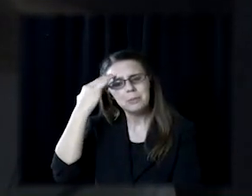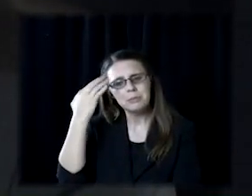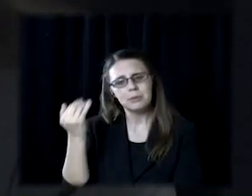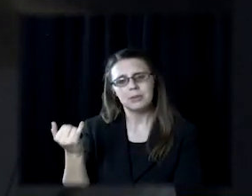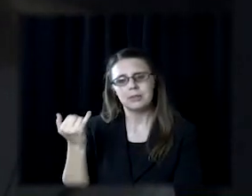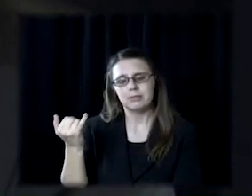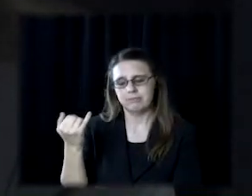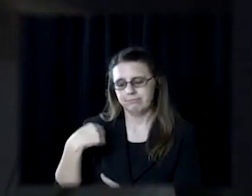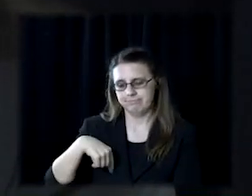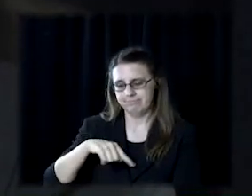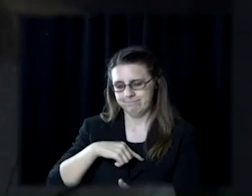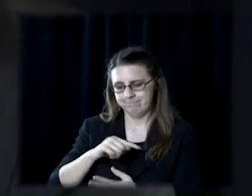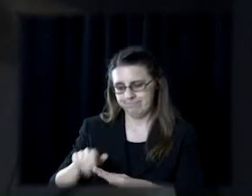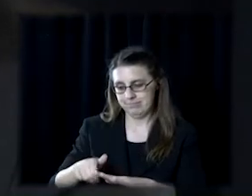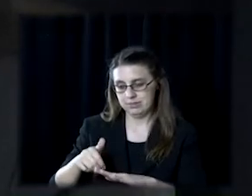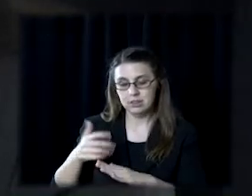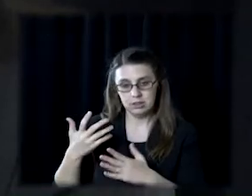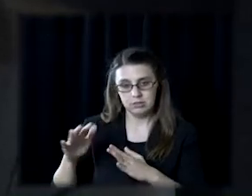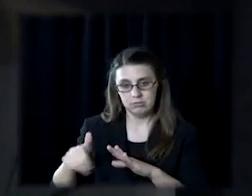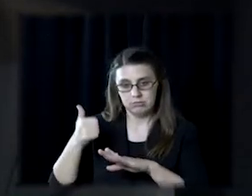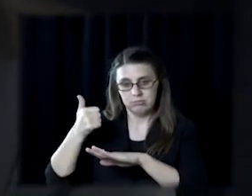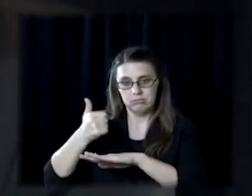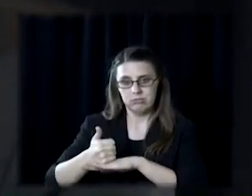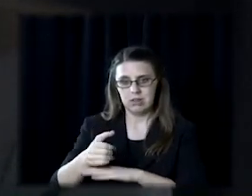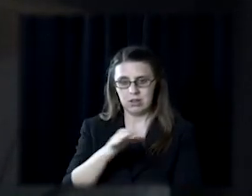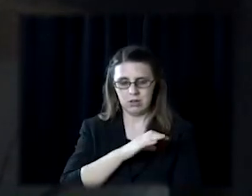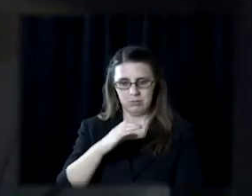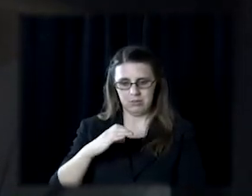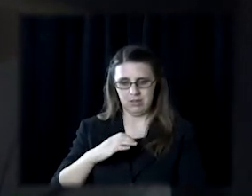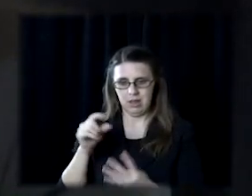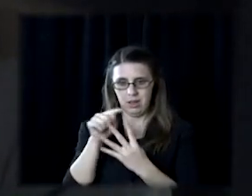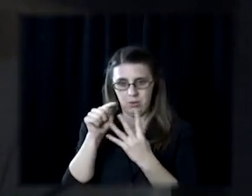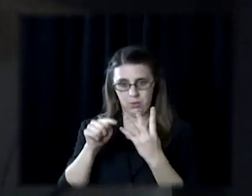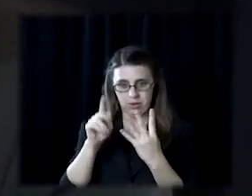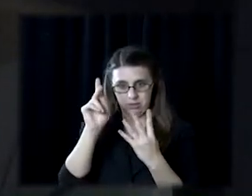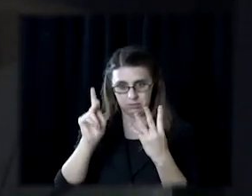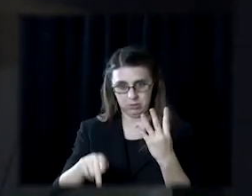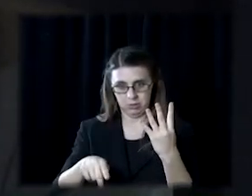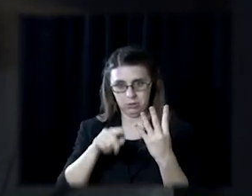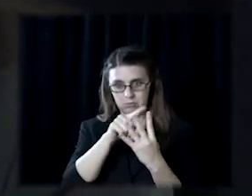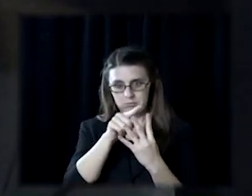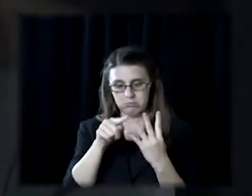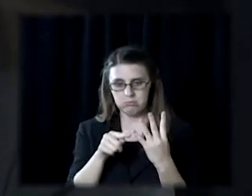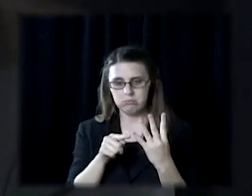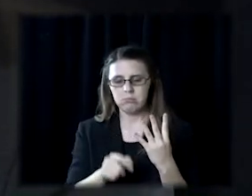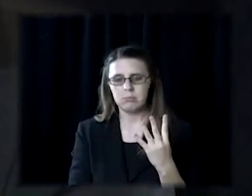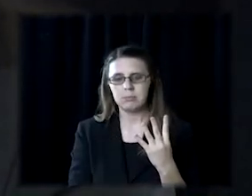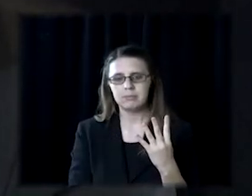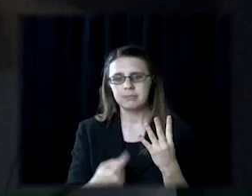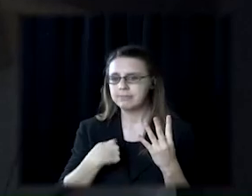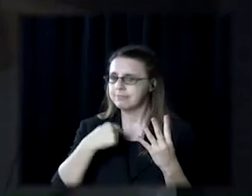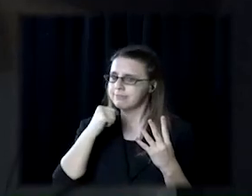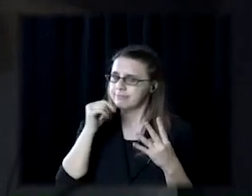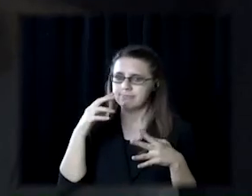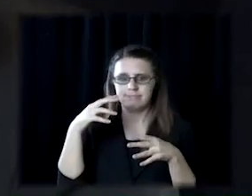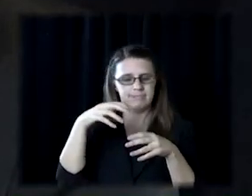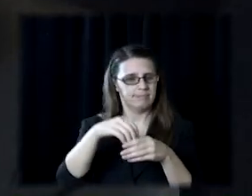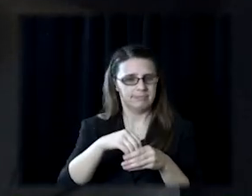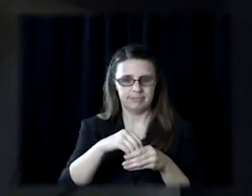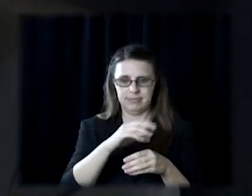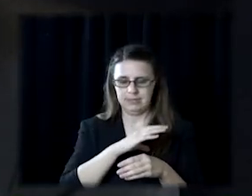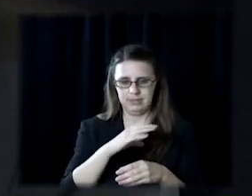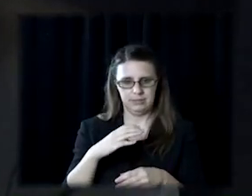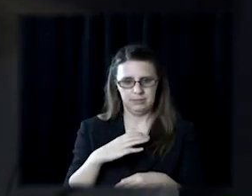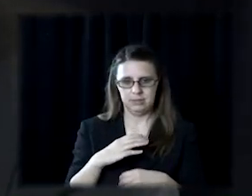nosotros se estableció un comité compuesto de 4 personas. Yo no participé en ese comité,